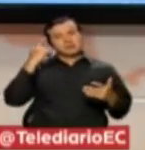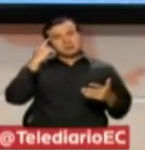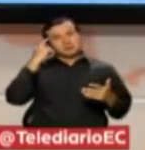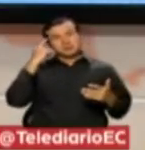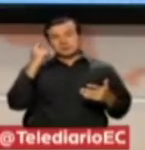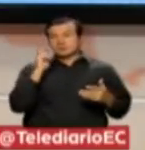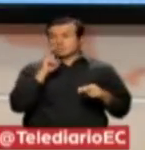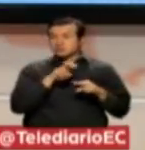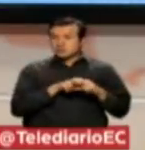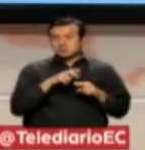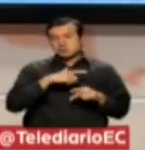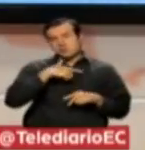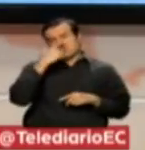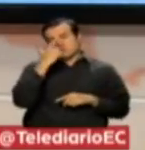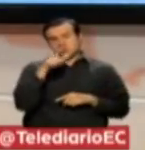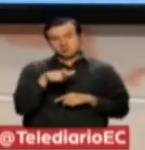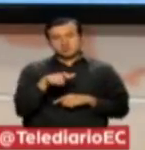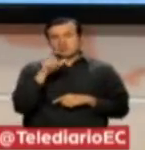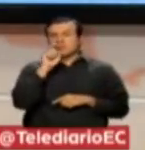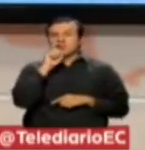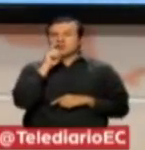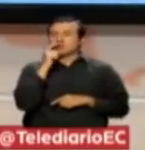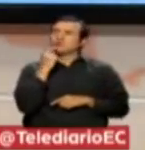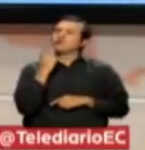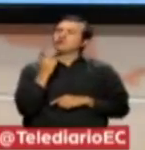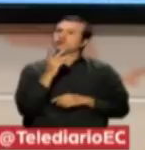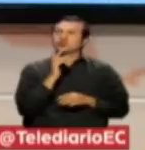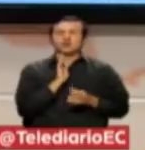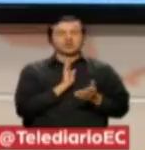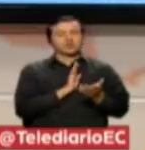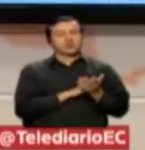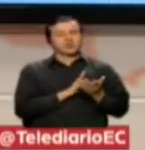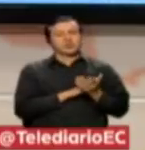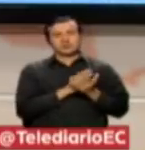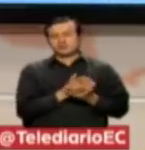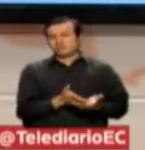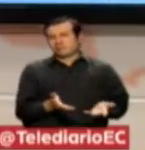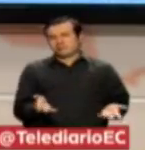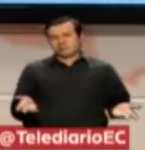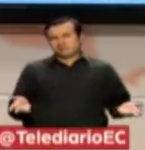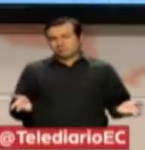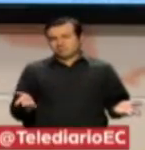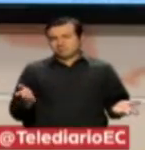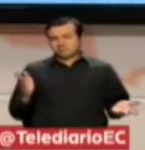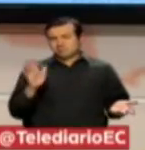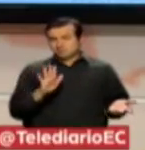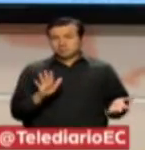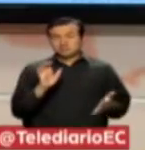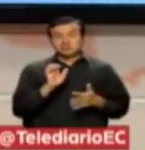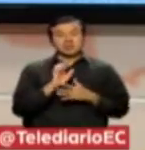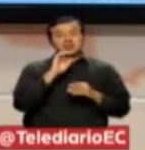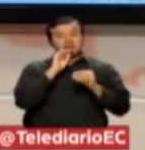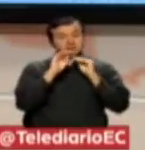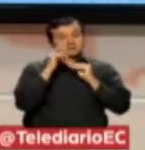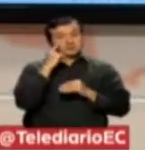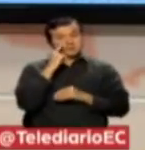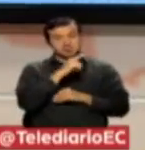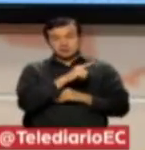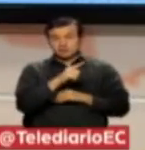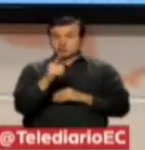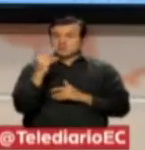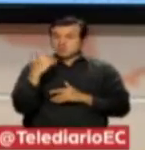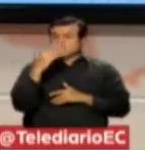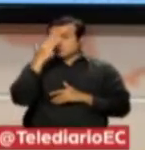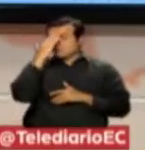una vergüenza y el que una persona como Maduro te elogie también es como para que los ecuatorianos sepan a dónde iban.